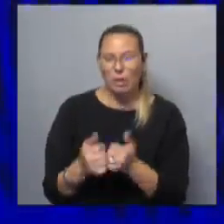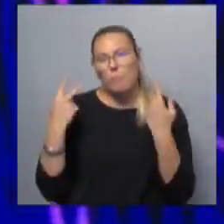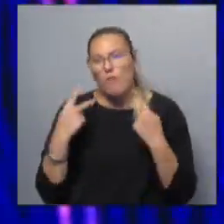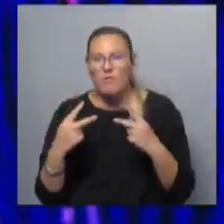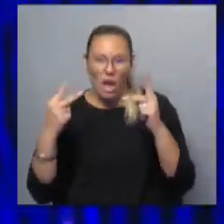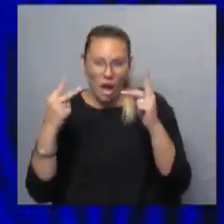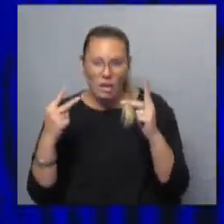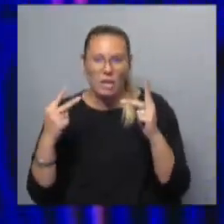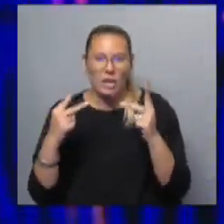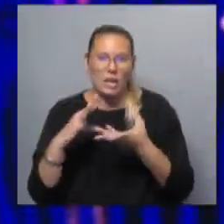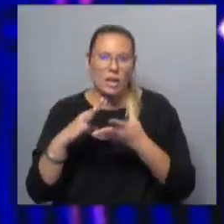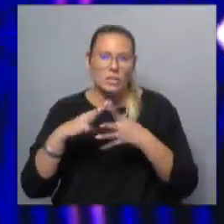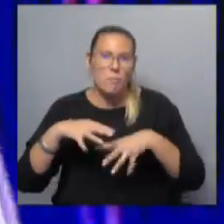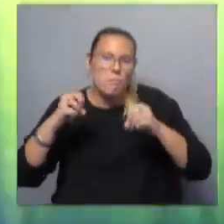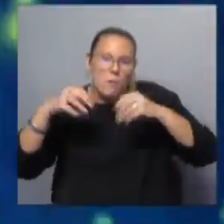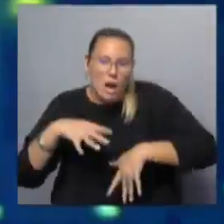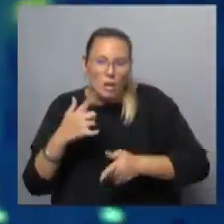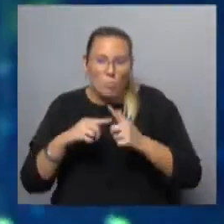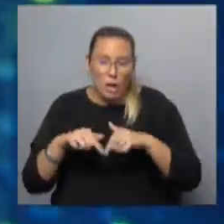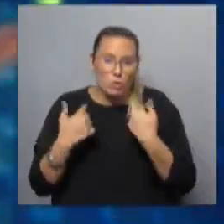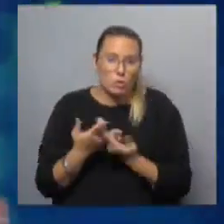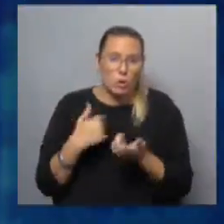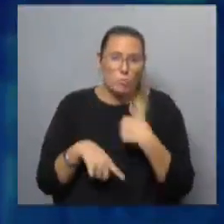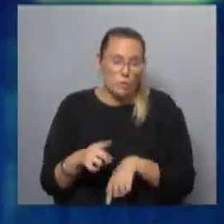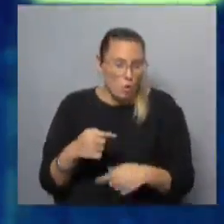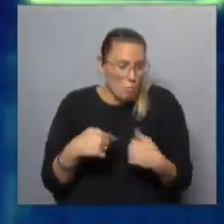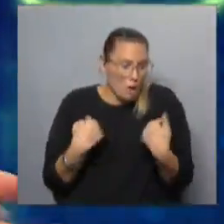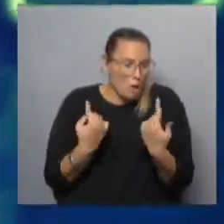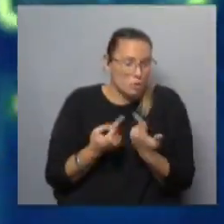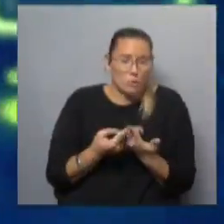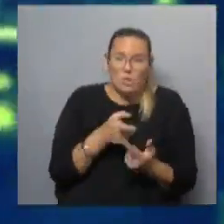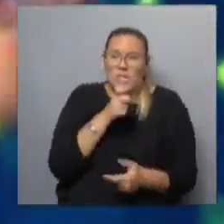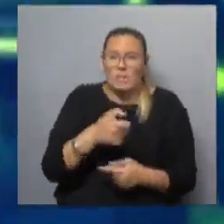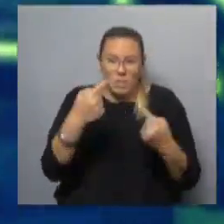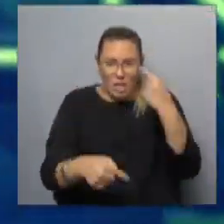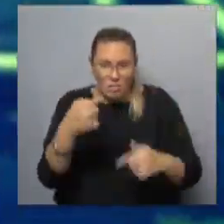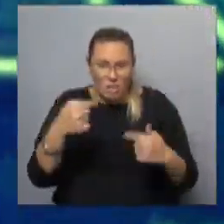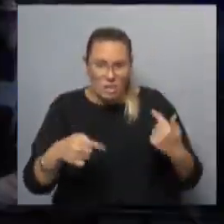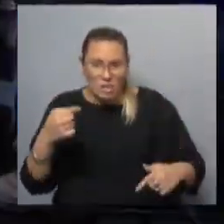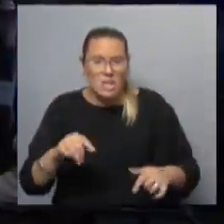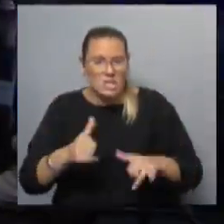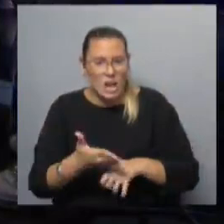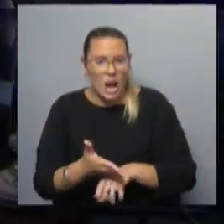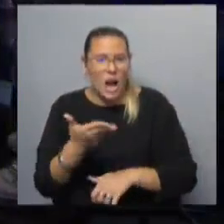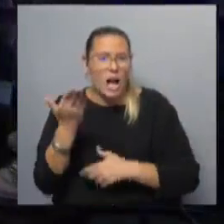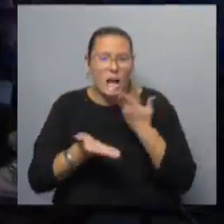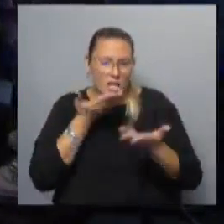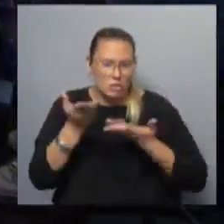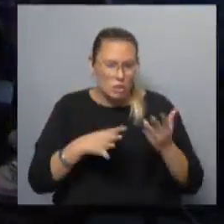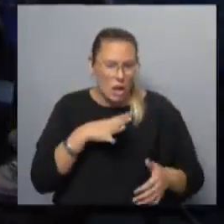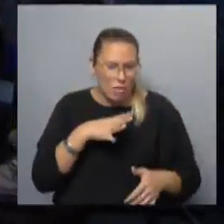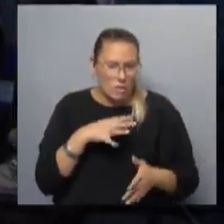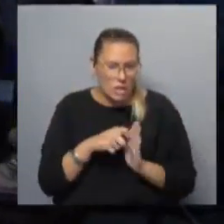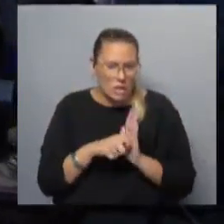astrales y cosas así. Estrictamente es eso, pero para nosotras como que va tomando muchos significados. ¿Ya habían canciones antes del nombre? O sea,